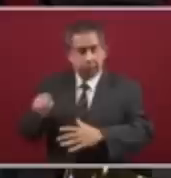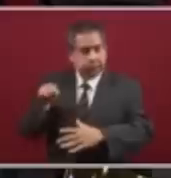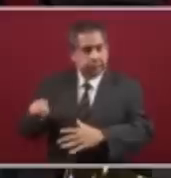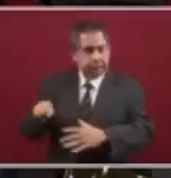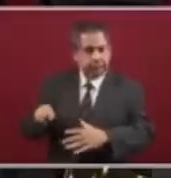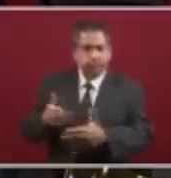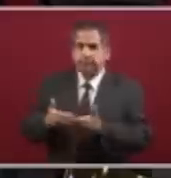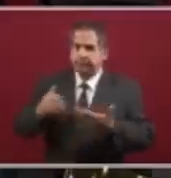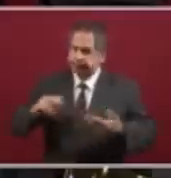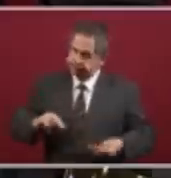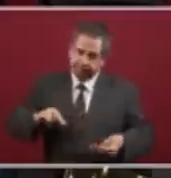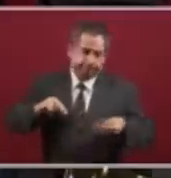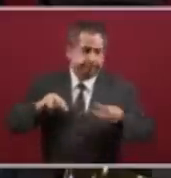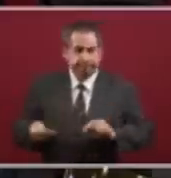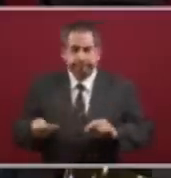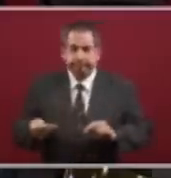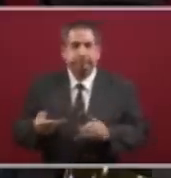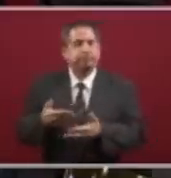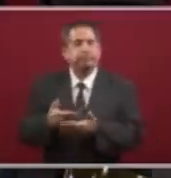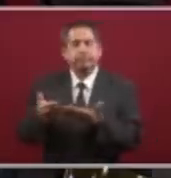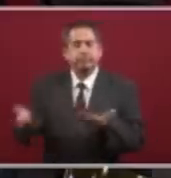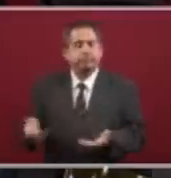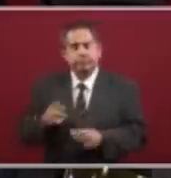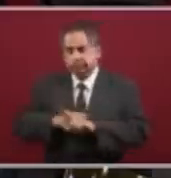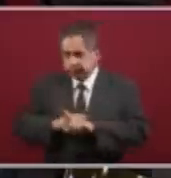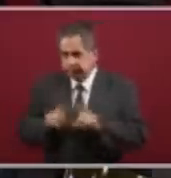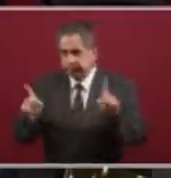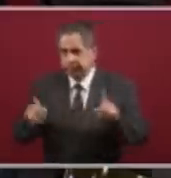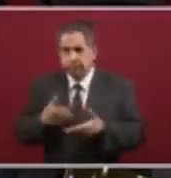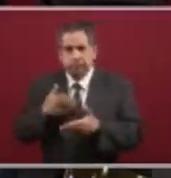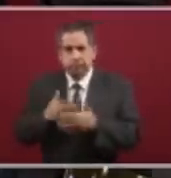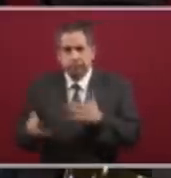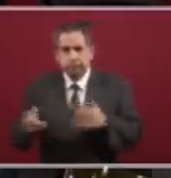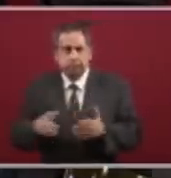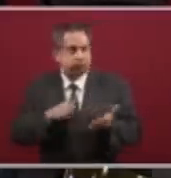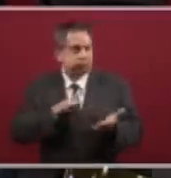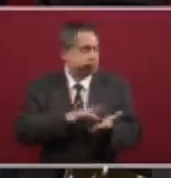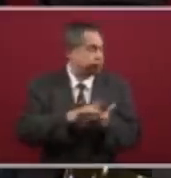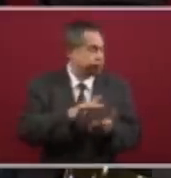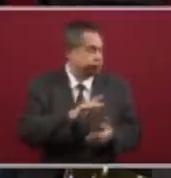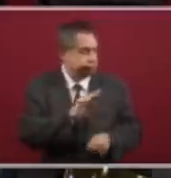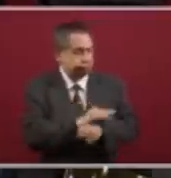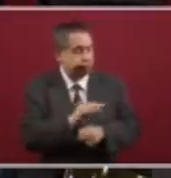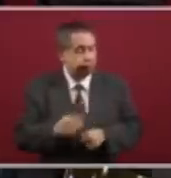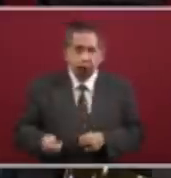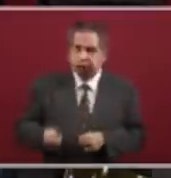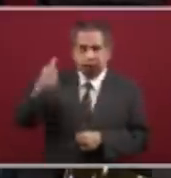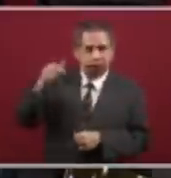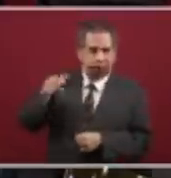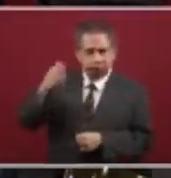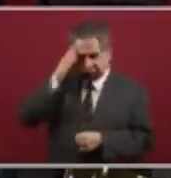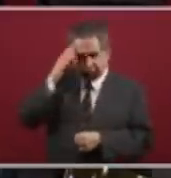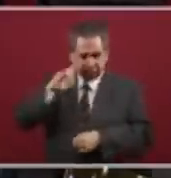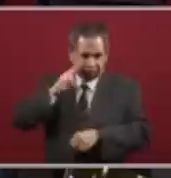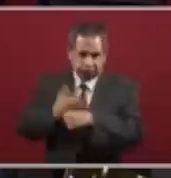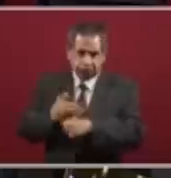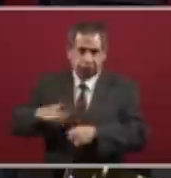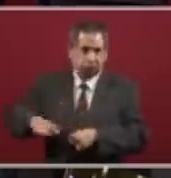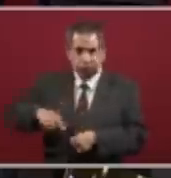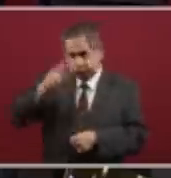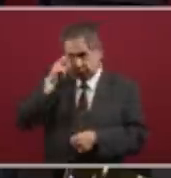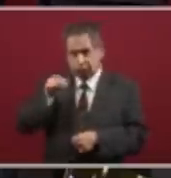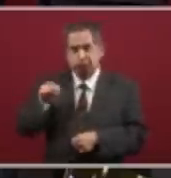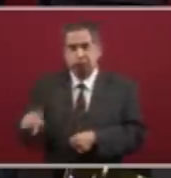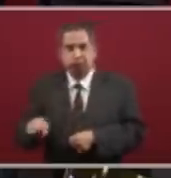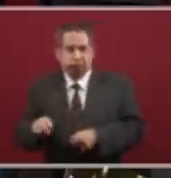ahora está convertida la principal institución del estado mexicano